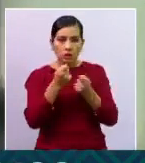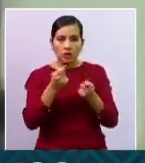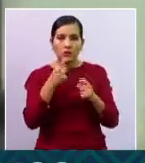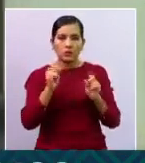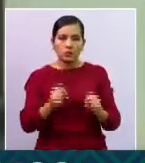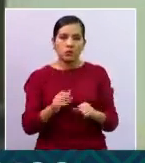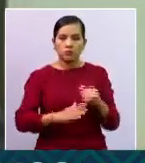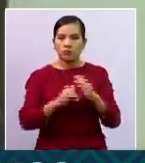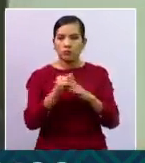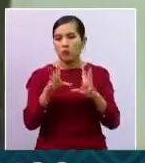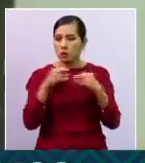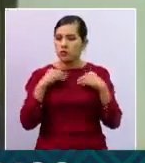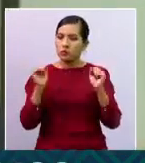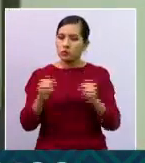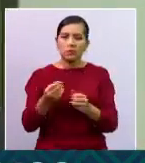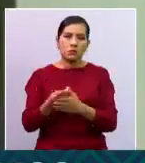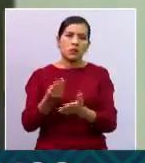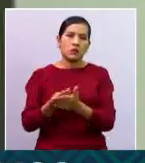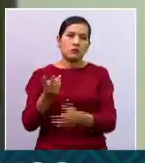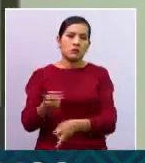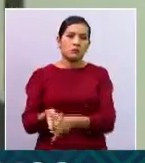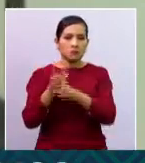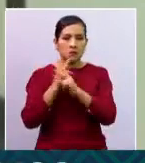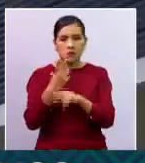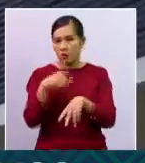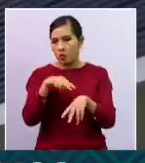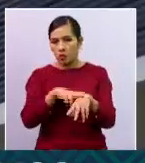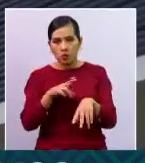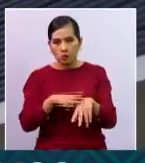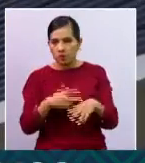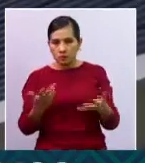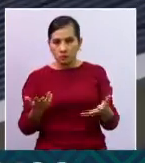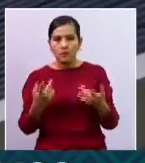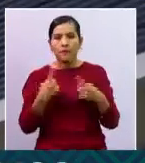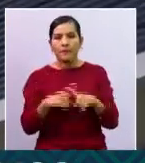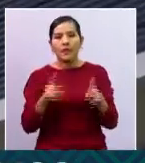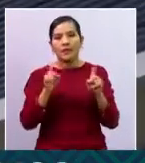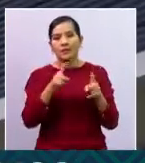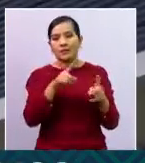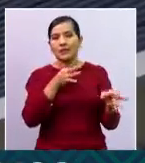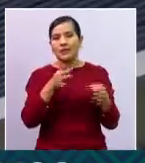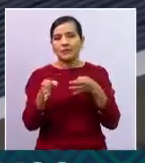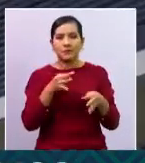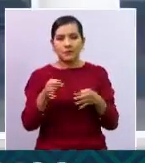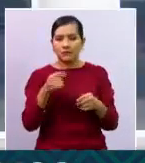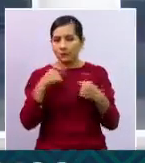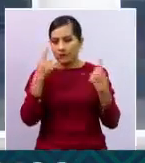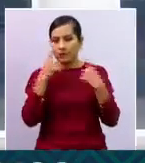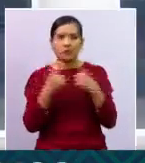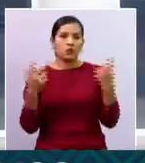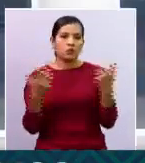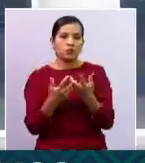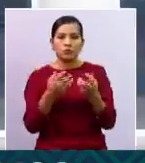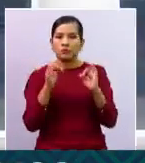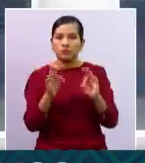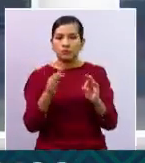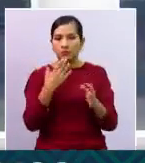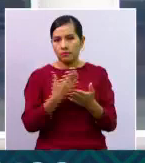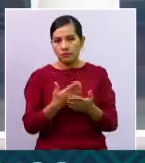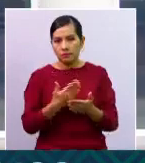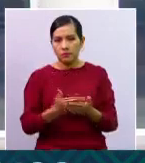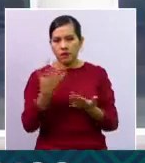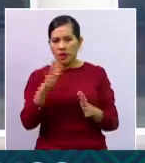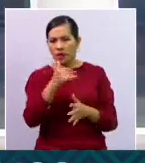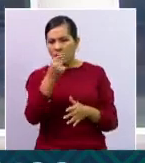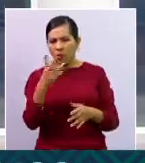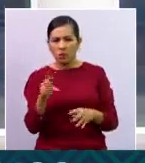del Estado a hacer trato como personas particulares, pero también tienen que regirse algunas personas donde hay movimientos